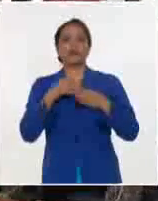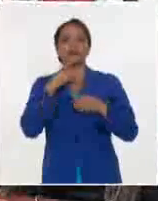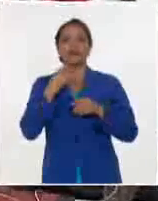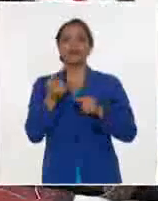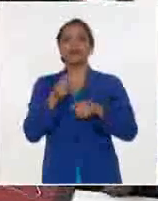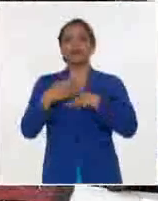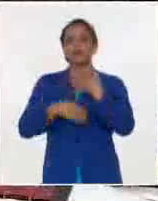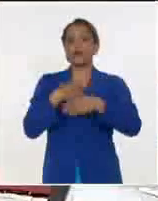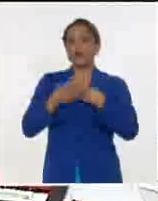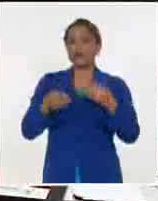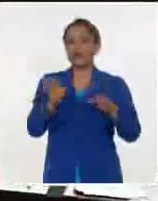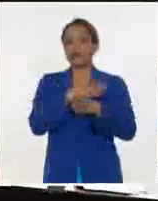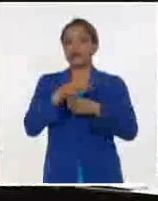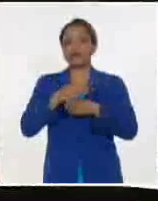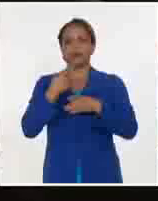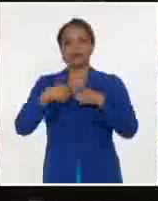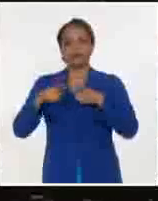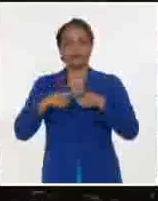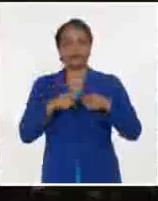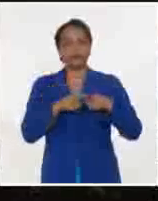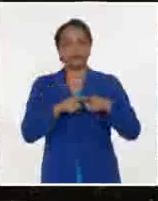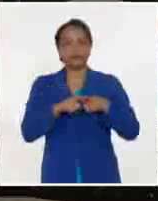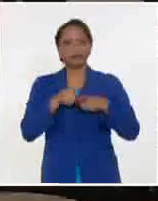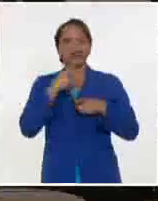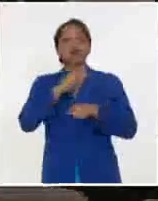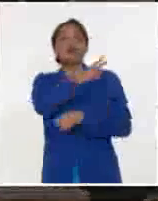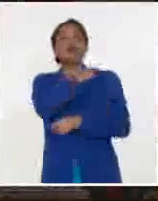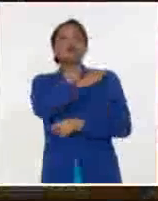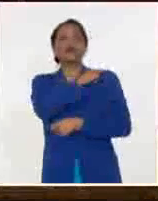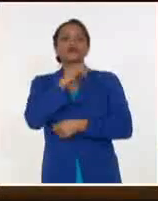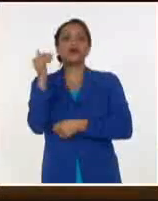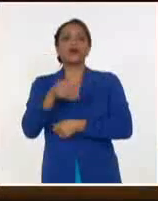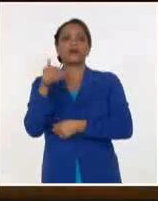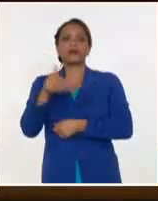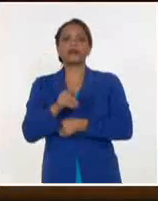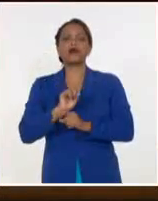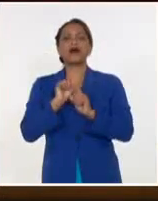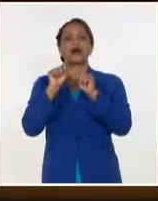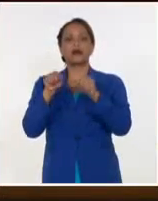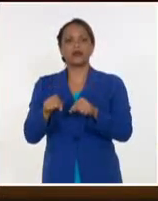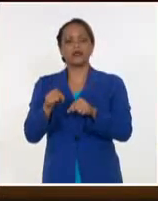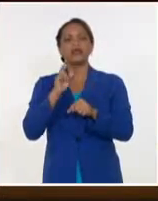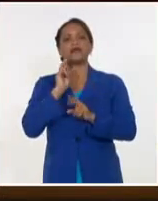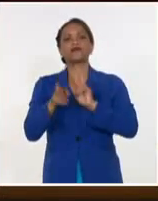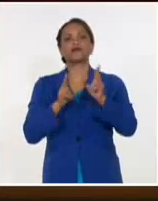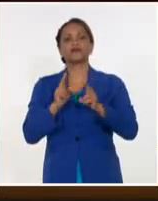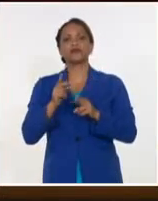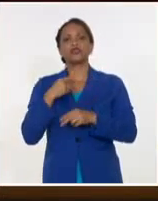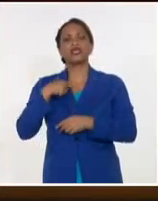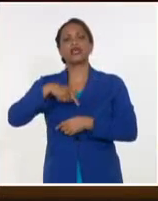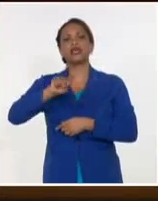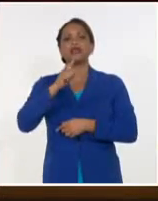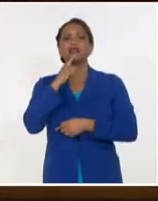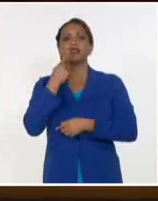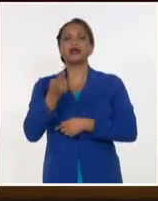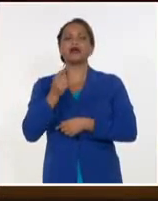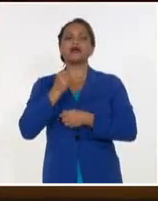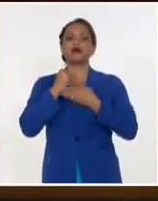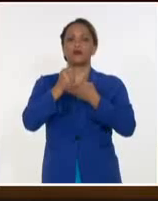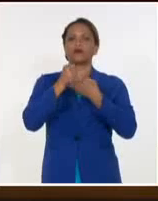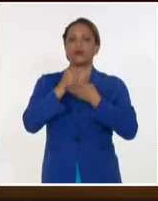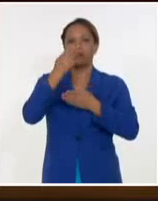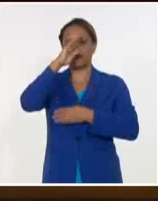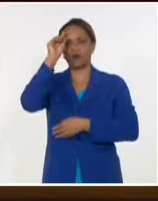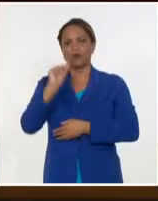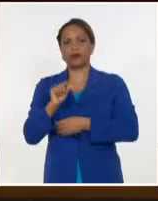Accidente u otra calamidad, nuestros funcionarios estuvieron allí y tienen la instrucción de acudir al auxilio de los cubanos que lo